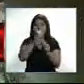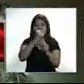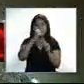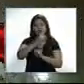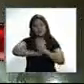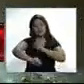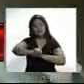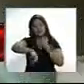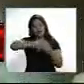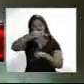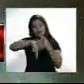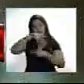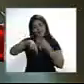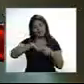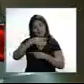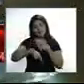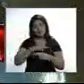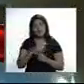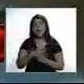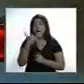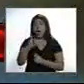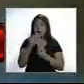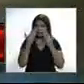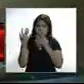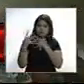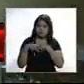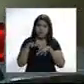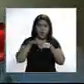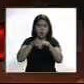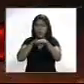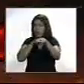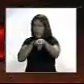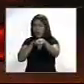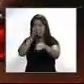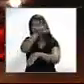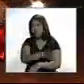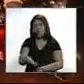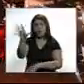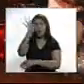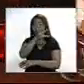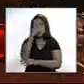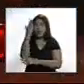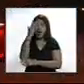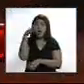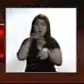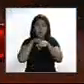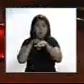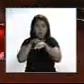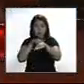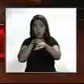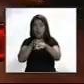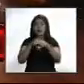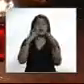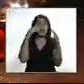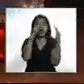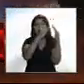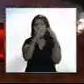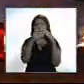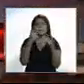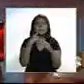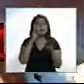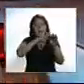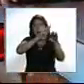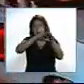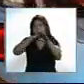la revolución. Hay una caravana por todo el estado Lara, ha recorrido los vehículos, los hogares, para llamar